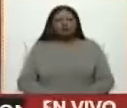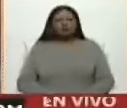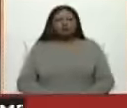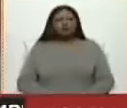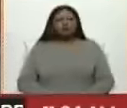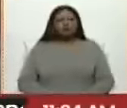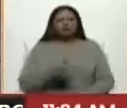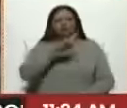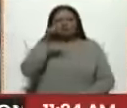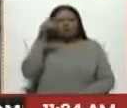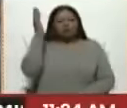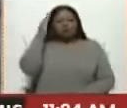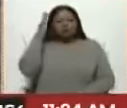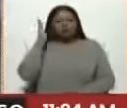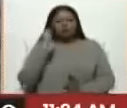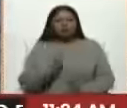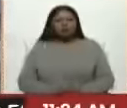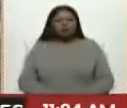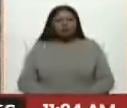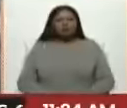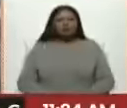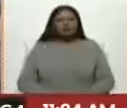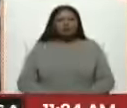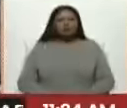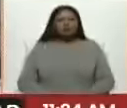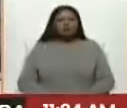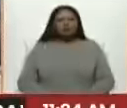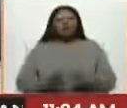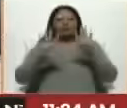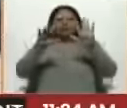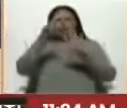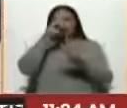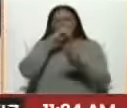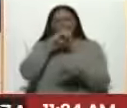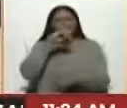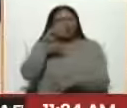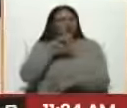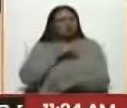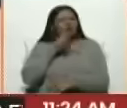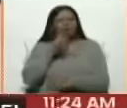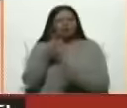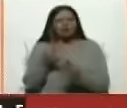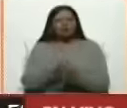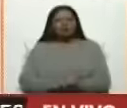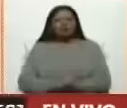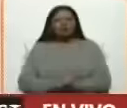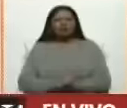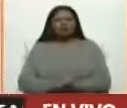saben. Fuimos 10 años de odio, de desidia, de abandono,